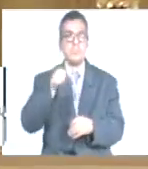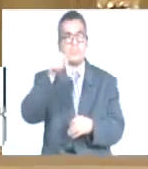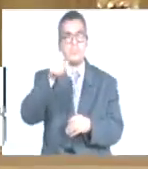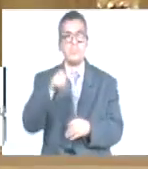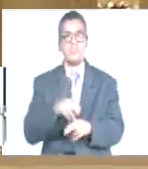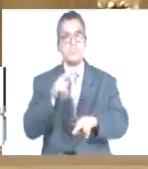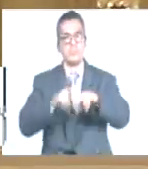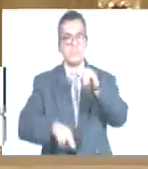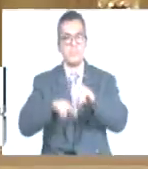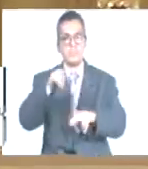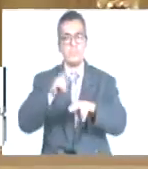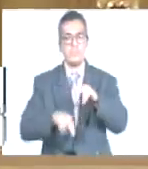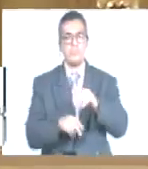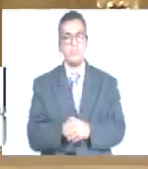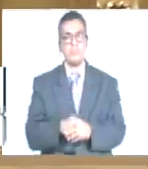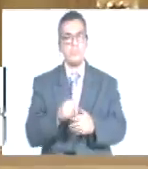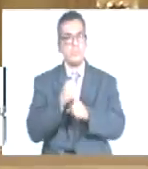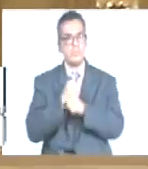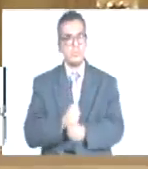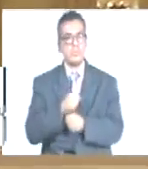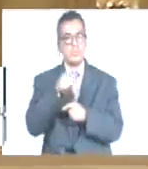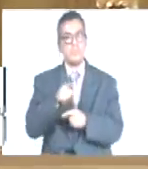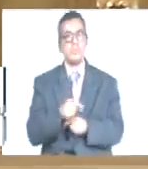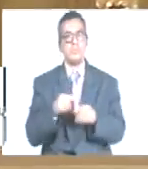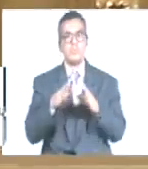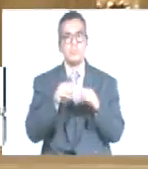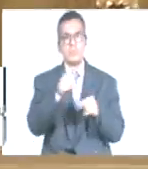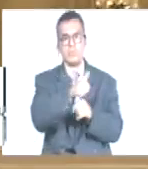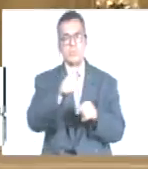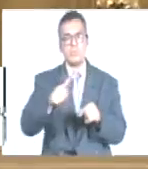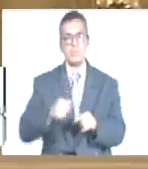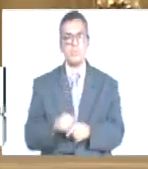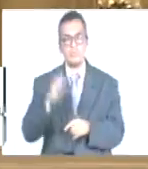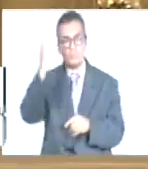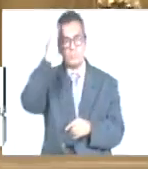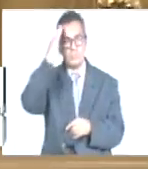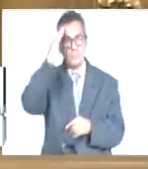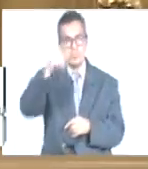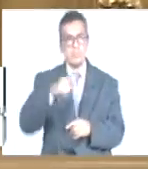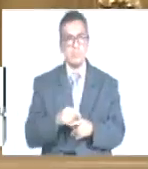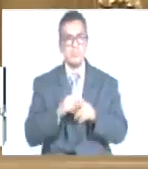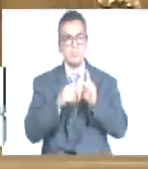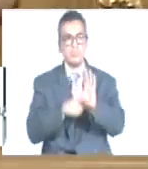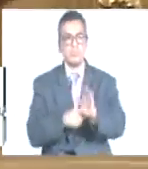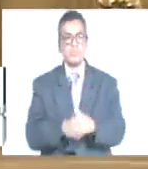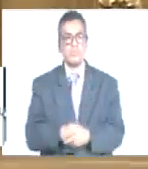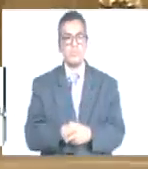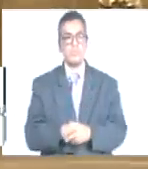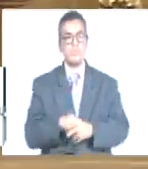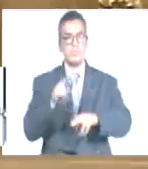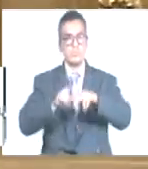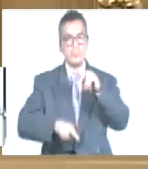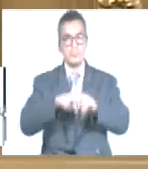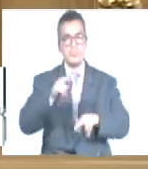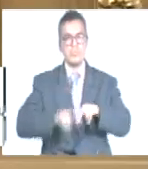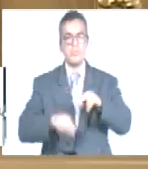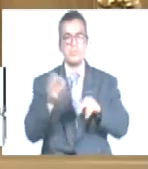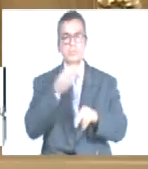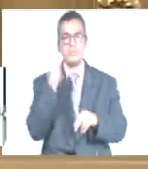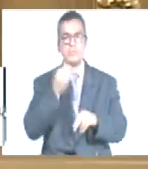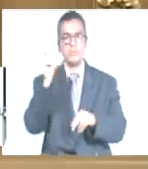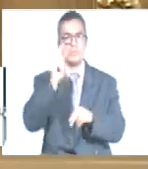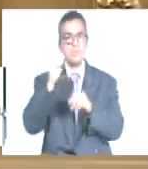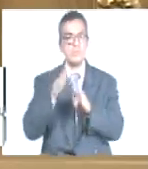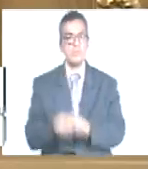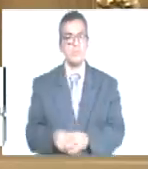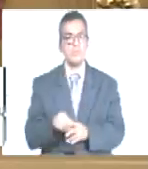seguir construyendo la esperanza que todas y todos sabemos que es digno de construir desde la juventud